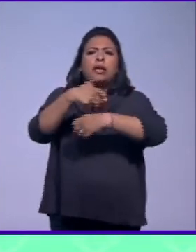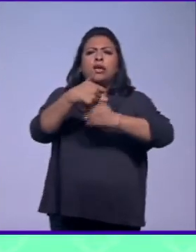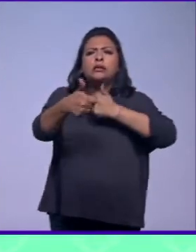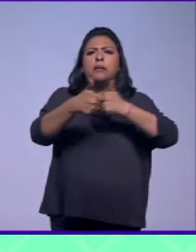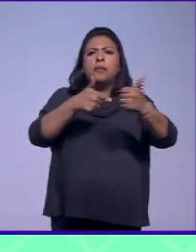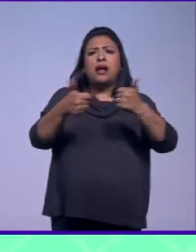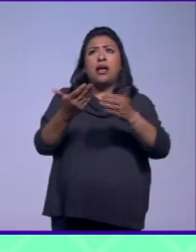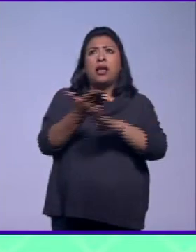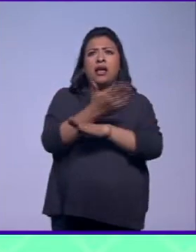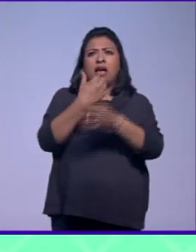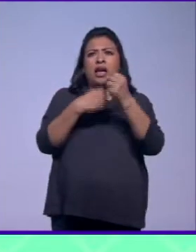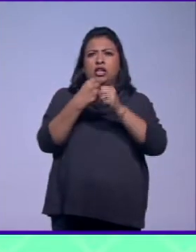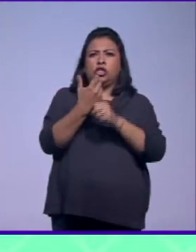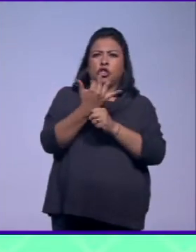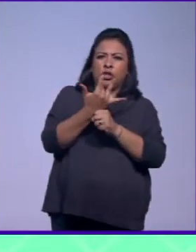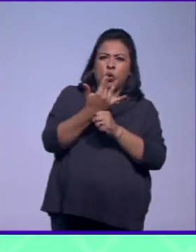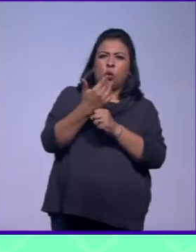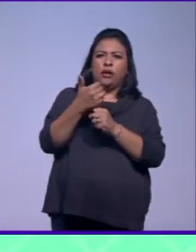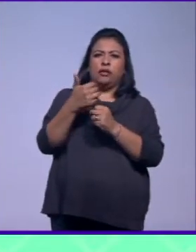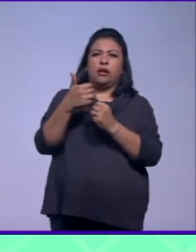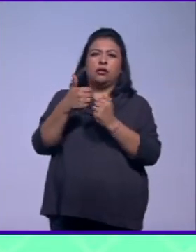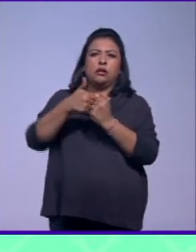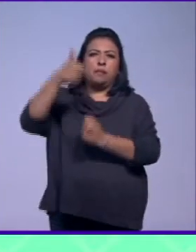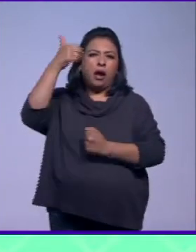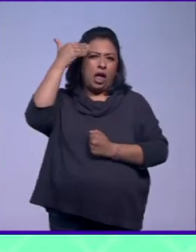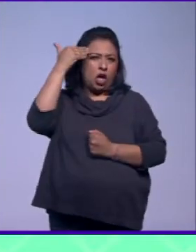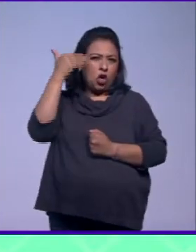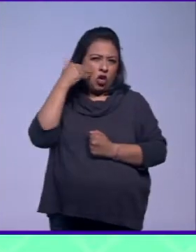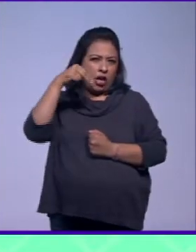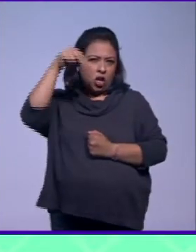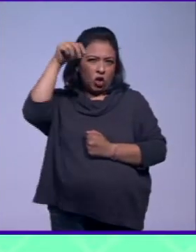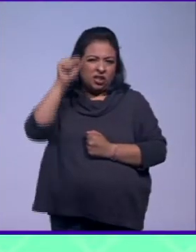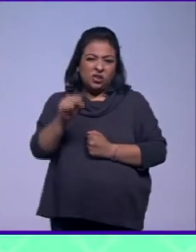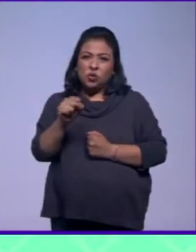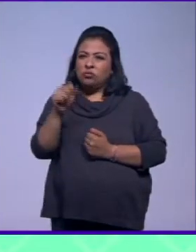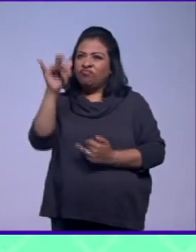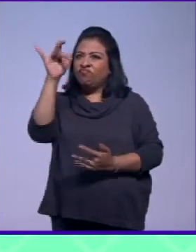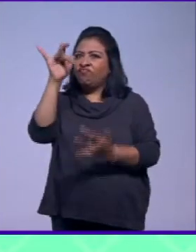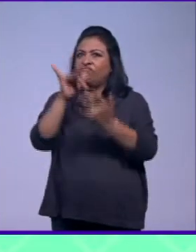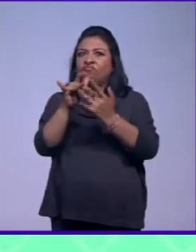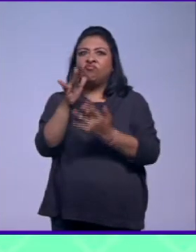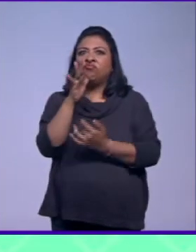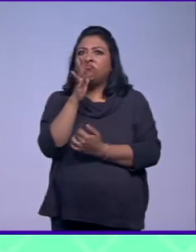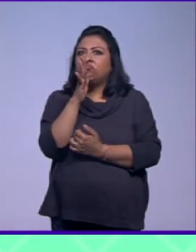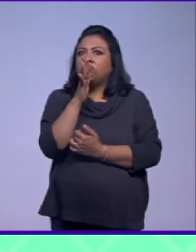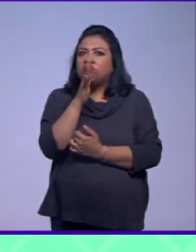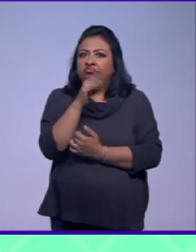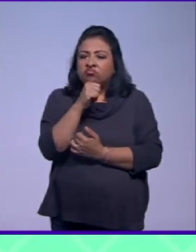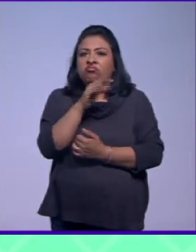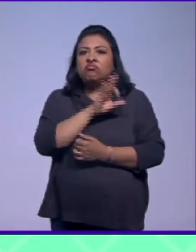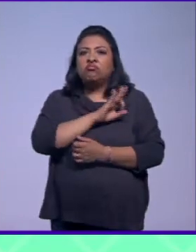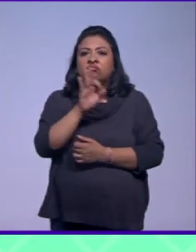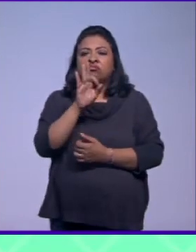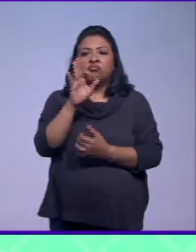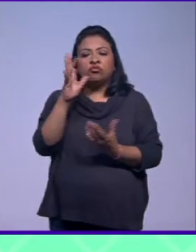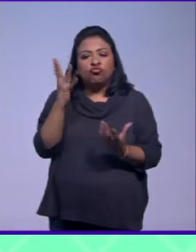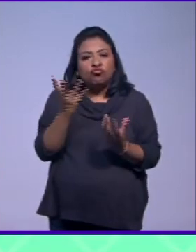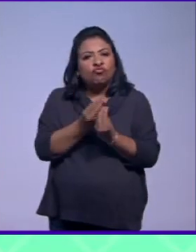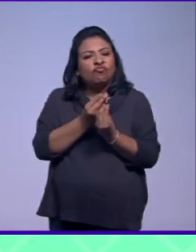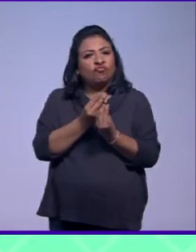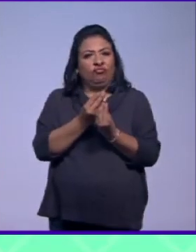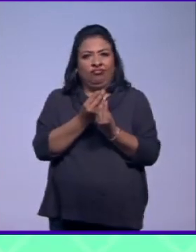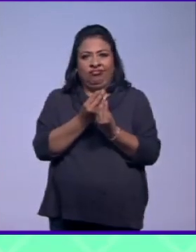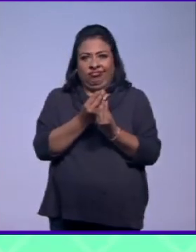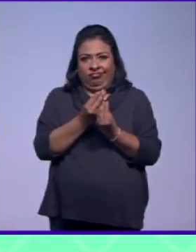en los años 50 entre una corea y la otra y que siguen sin tener visiblemente de reencontrarse de